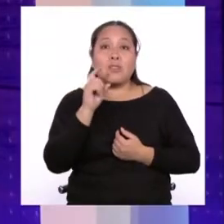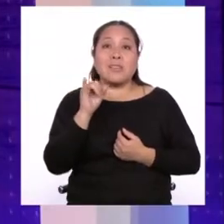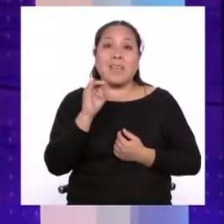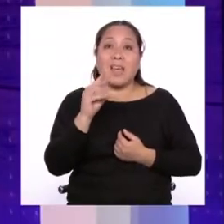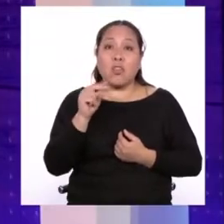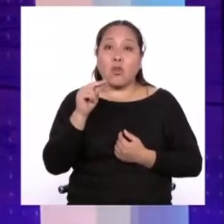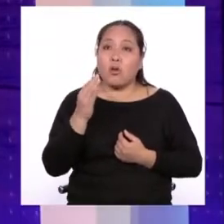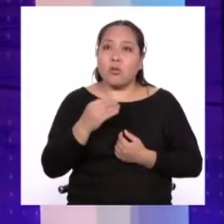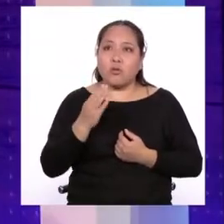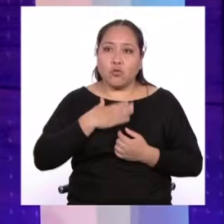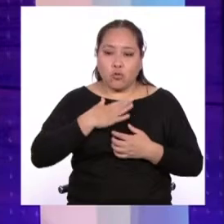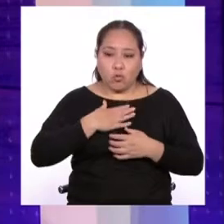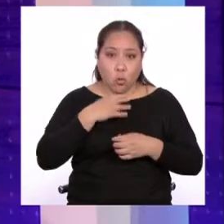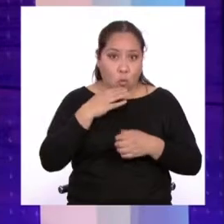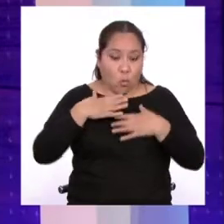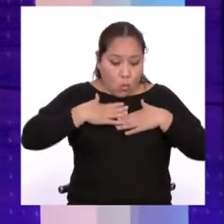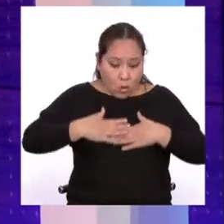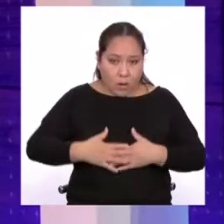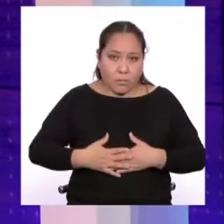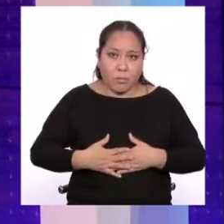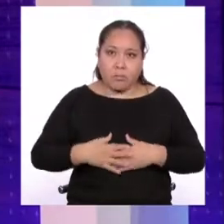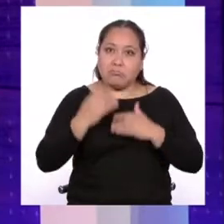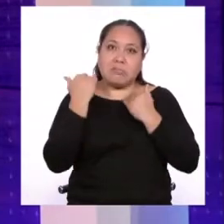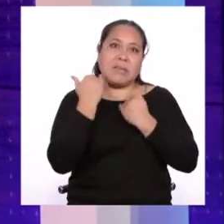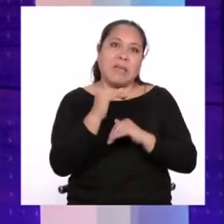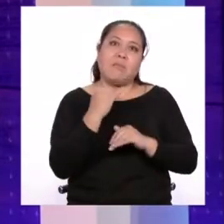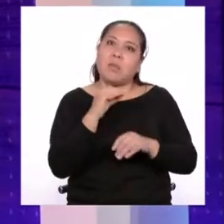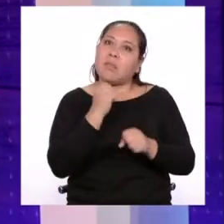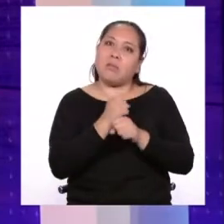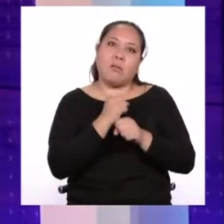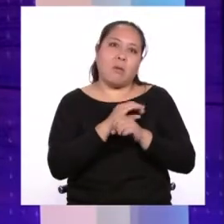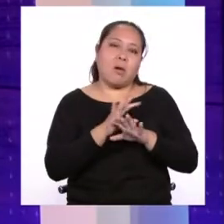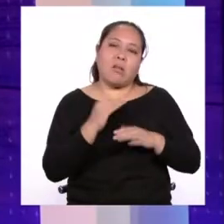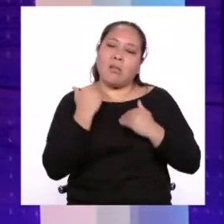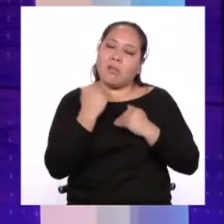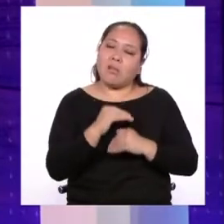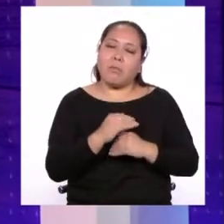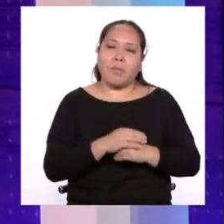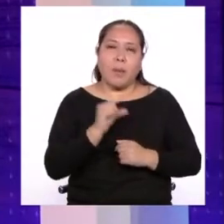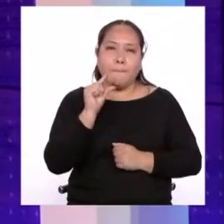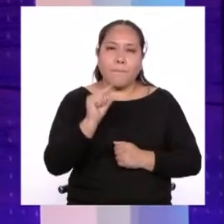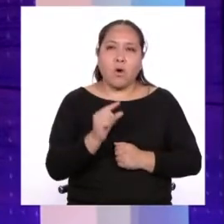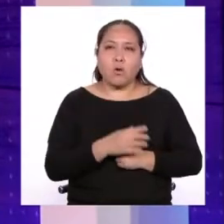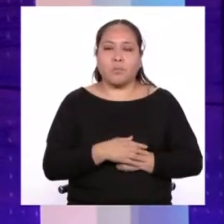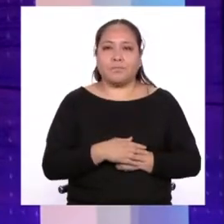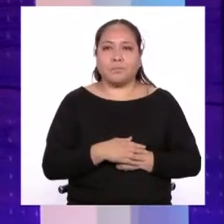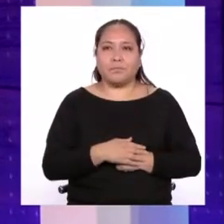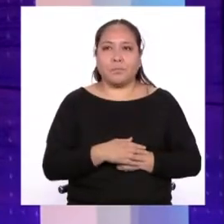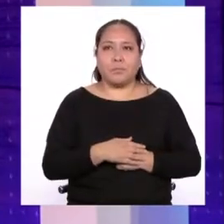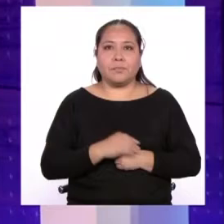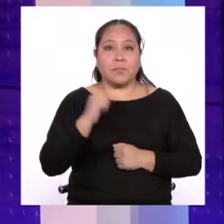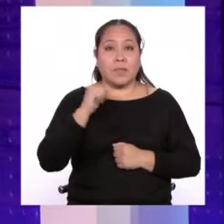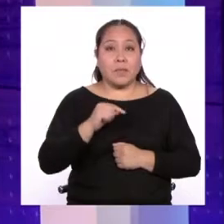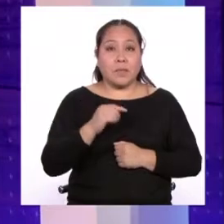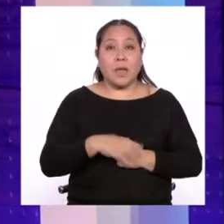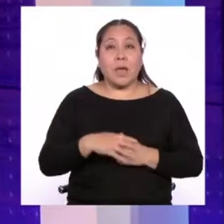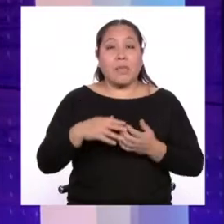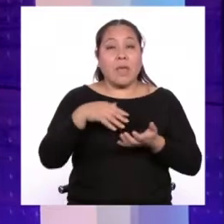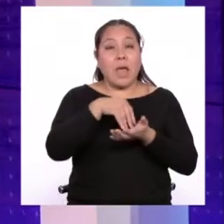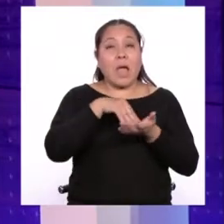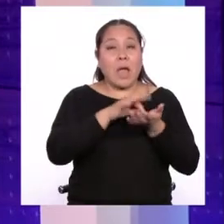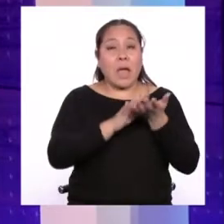cuerpo funciona con sus capacidades limitadas. El estudio Impacto Económico de la Anemia en el